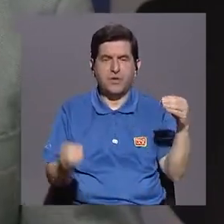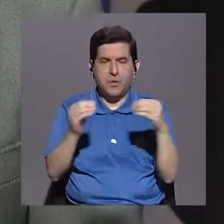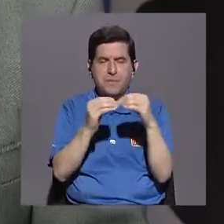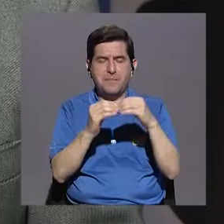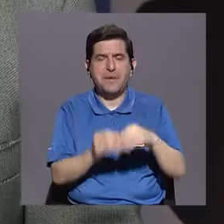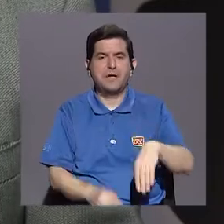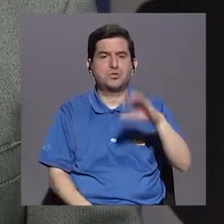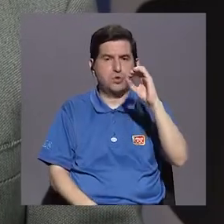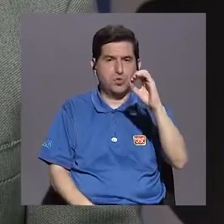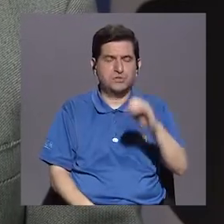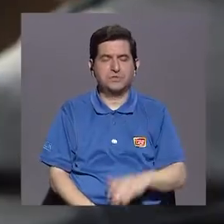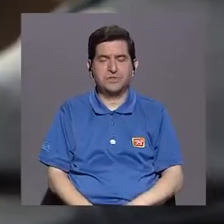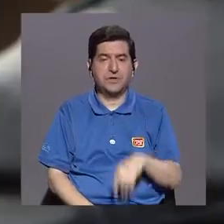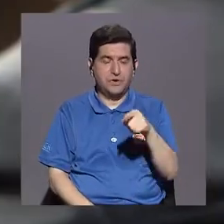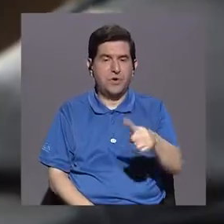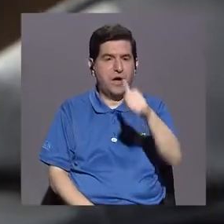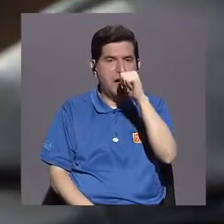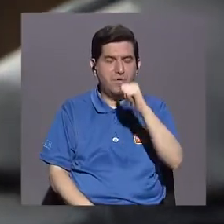dar